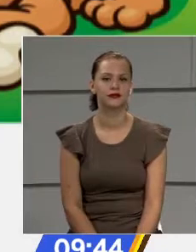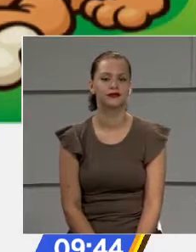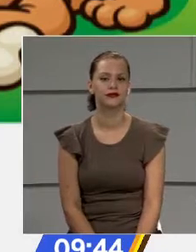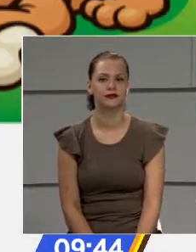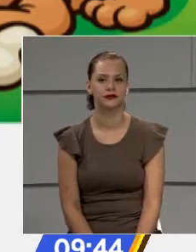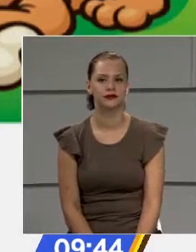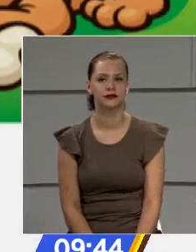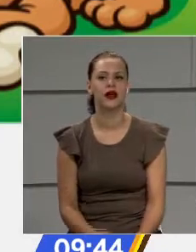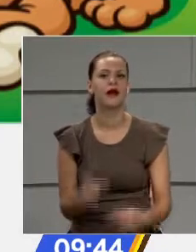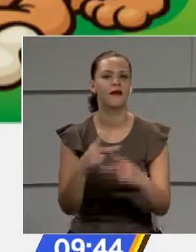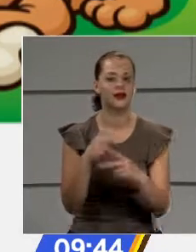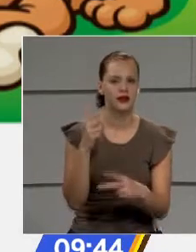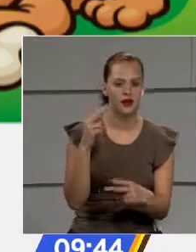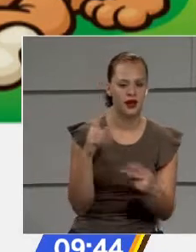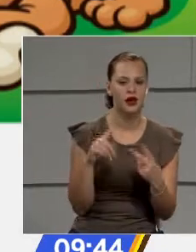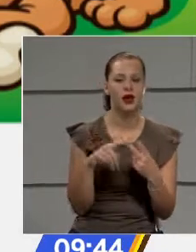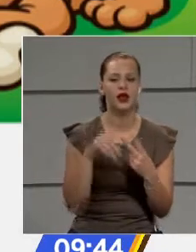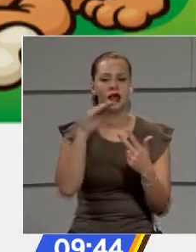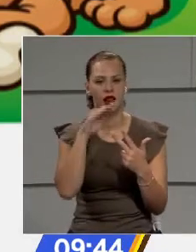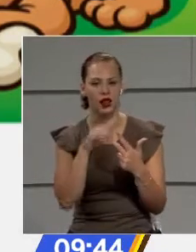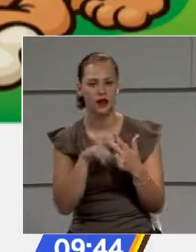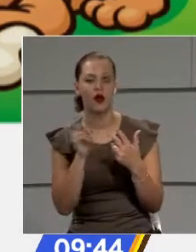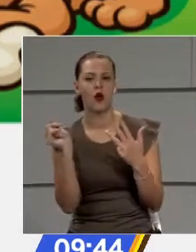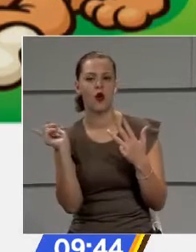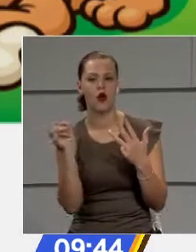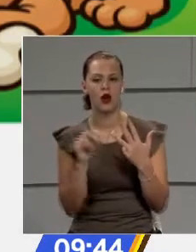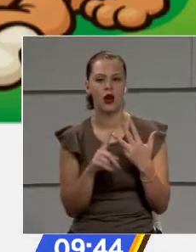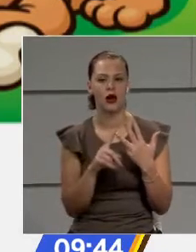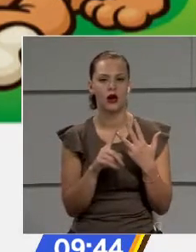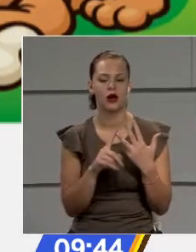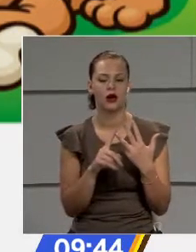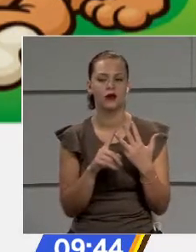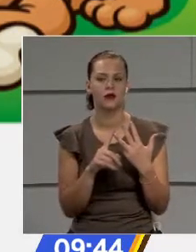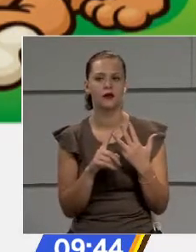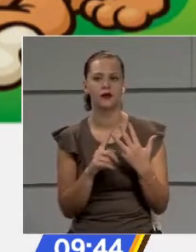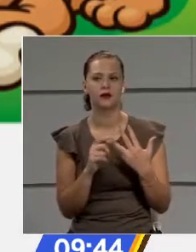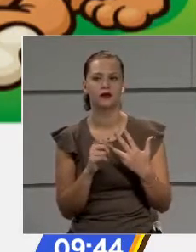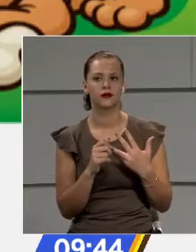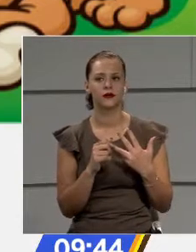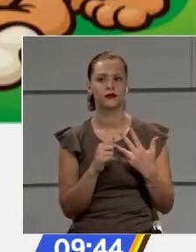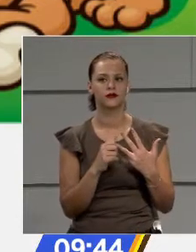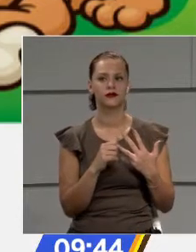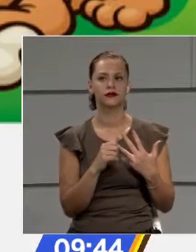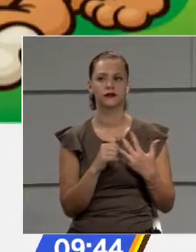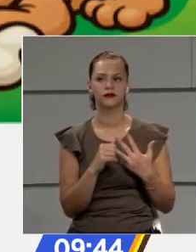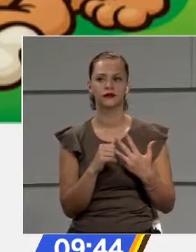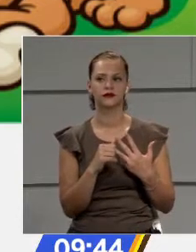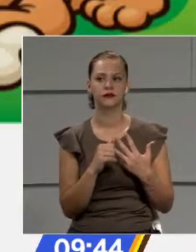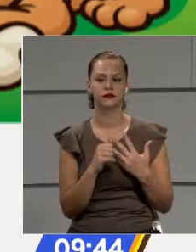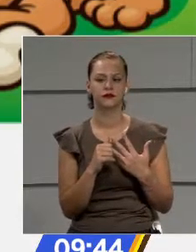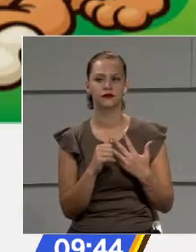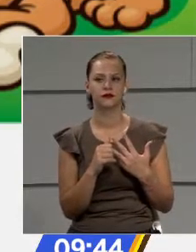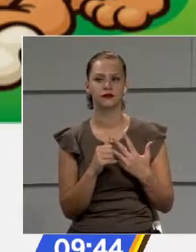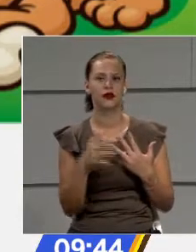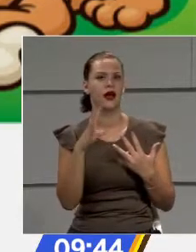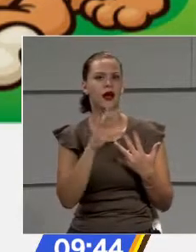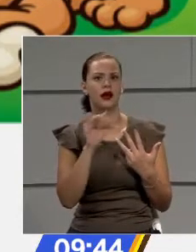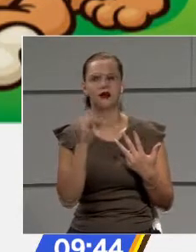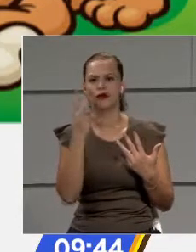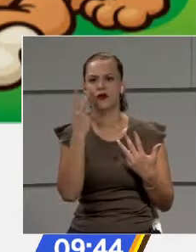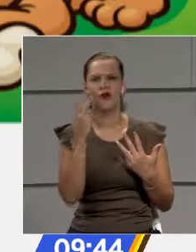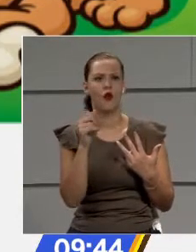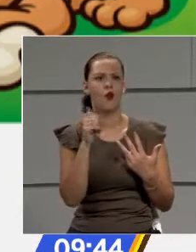La ventana, la lengua, la colita, una más grande que otra, más pequeñita. Y, ay, no veo